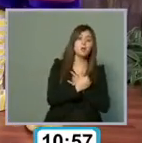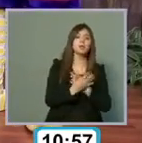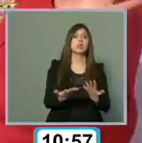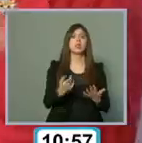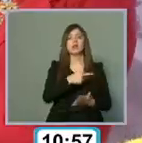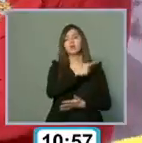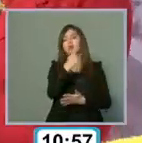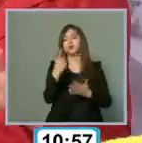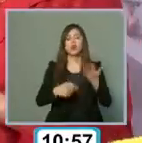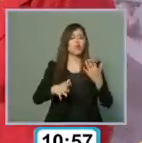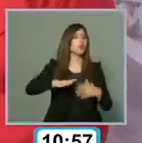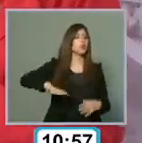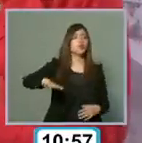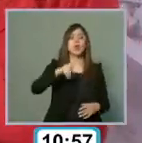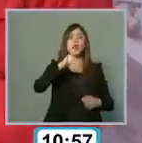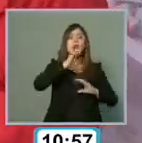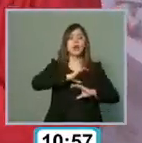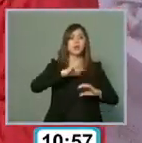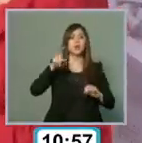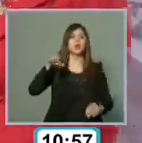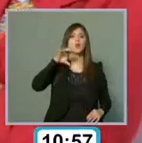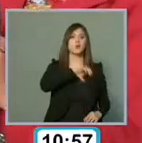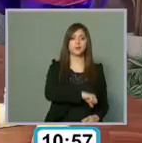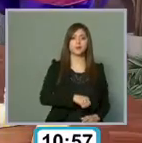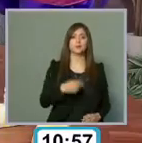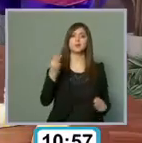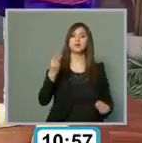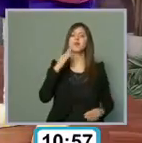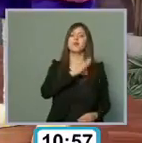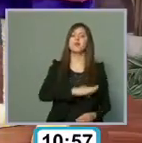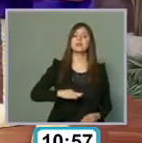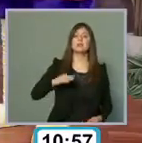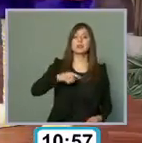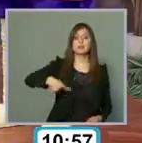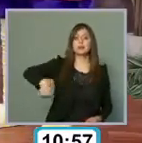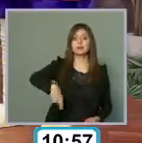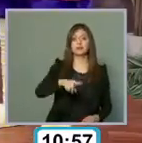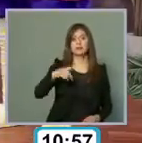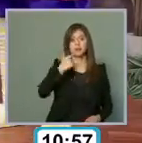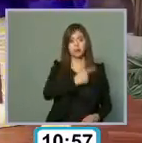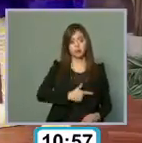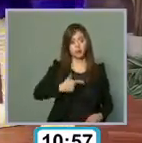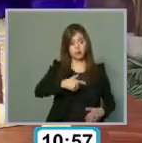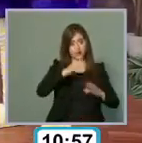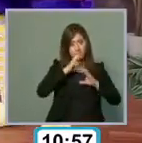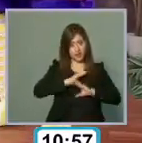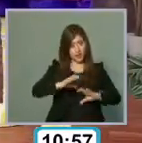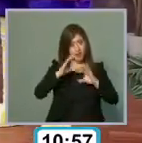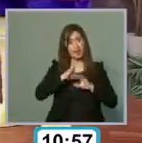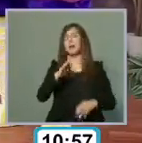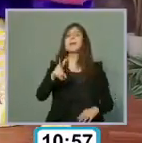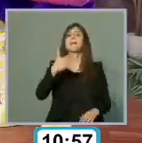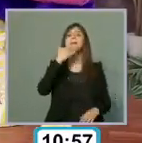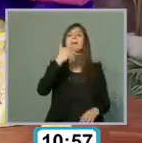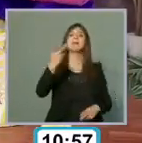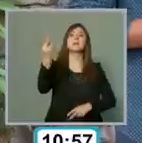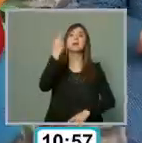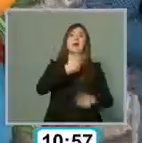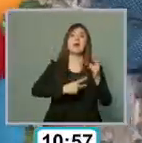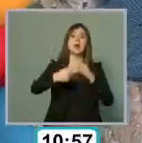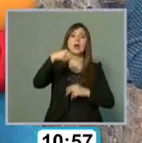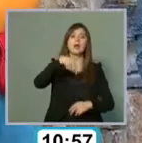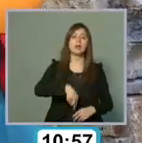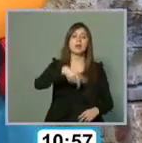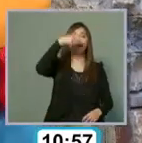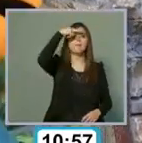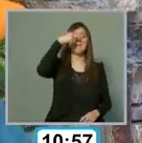supuesto. Pero todas son de verdad. Pues muchas felicidades a todos por este concepto. Qué bueno que ya estén en México haciendo